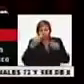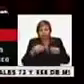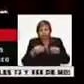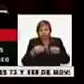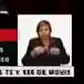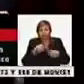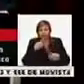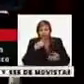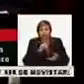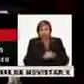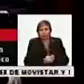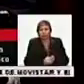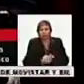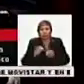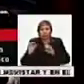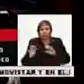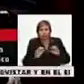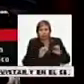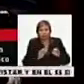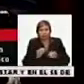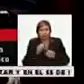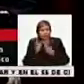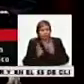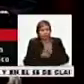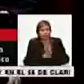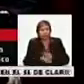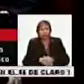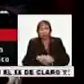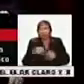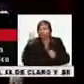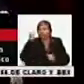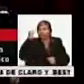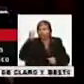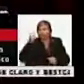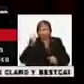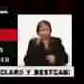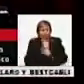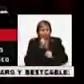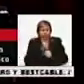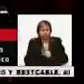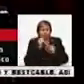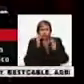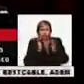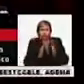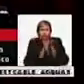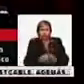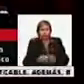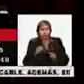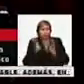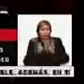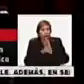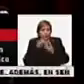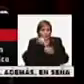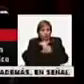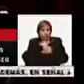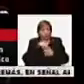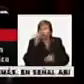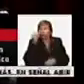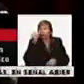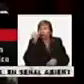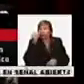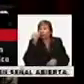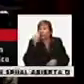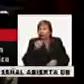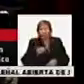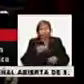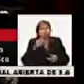fundamentales de la negociación colectiva. Los derechos de los trabajadores, el voto de los jóvenes, el voto